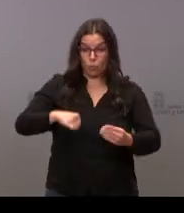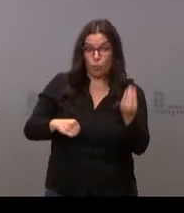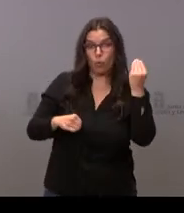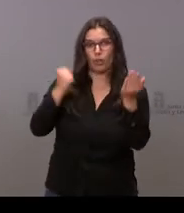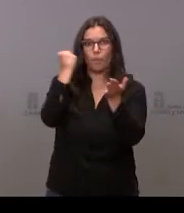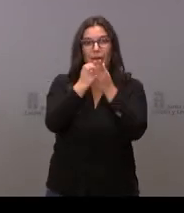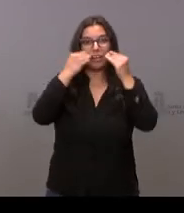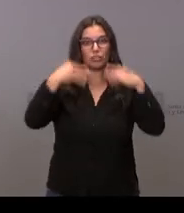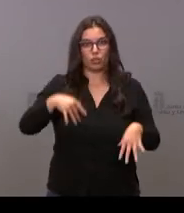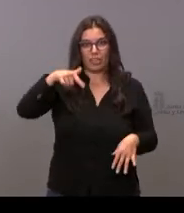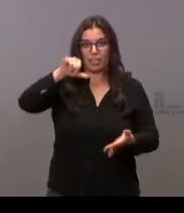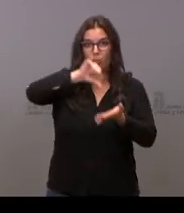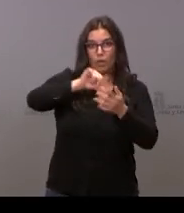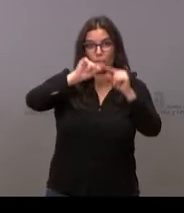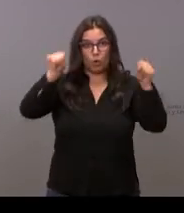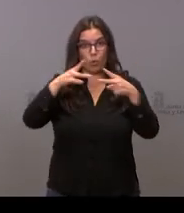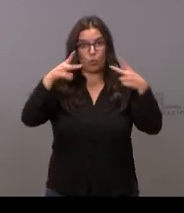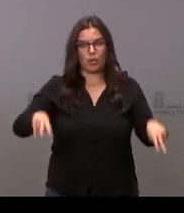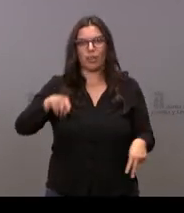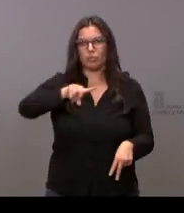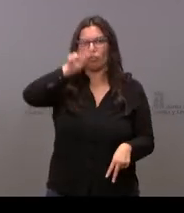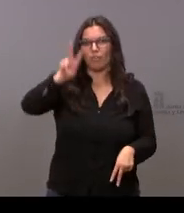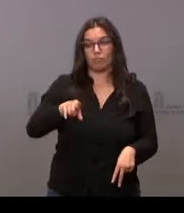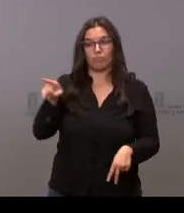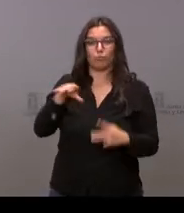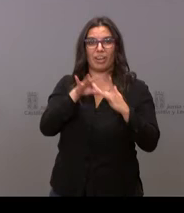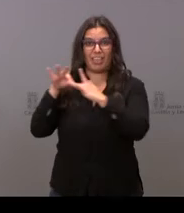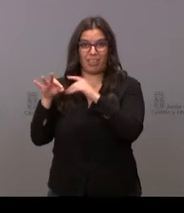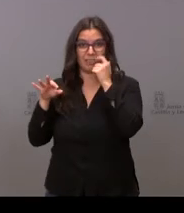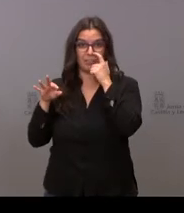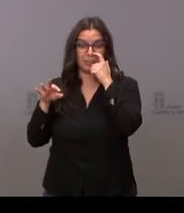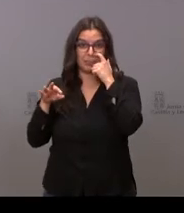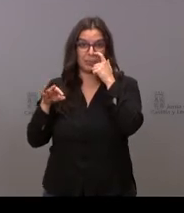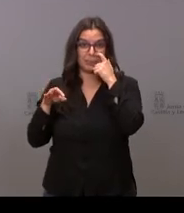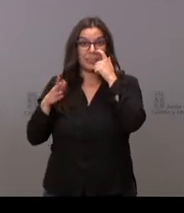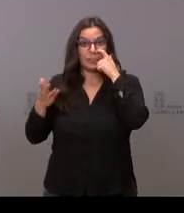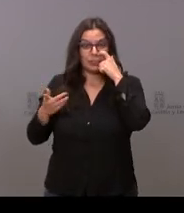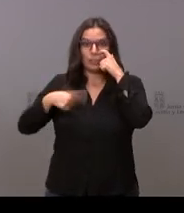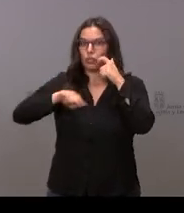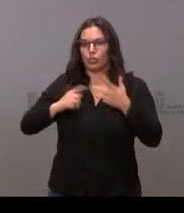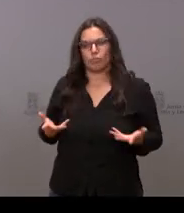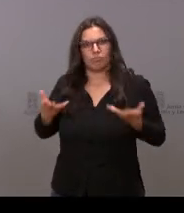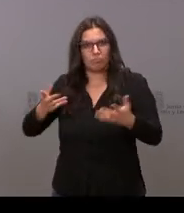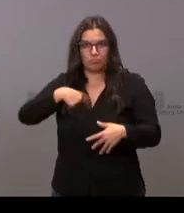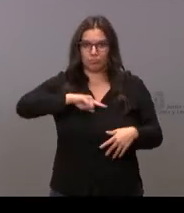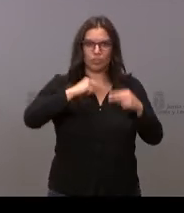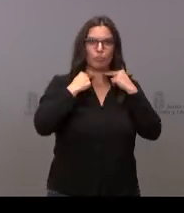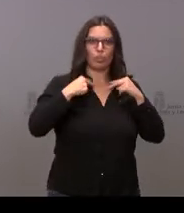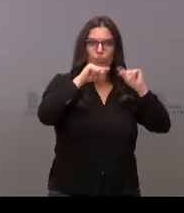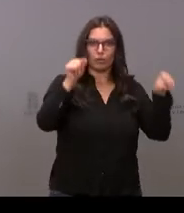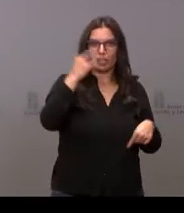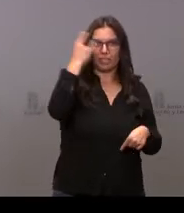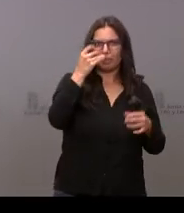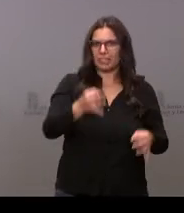historia en nuestra ciudad y en nuestra provincia va a ser liderado por ti por lo tanto nuestra mano tendida desde la diputación provincial de salamanca como